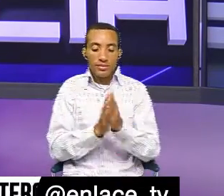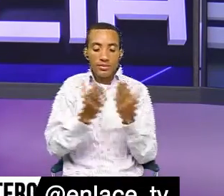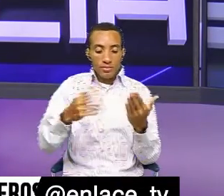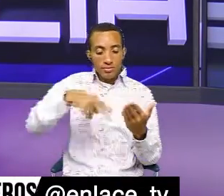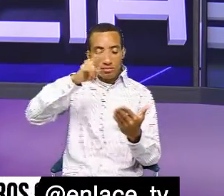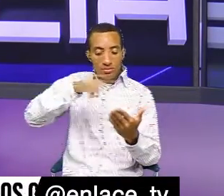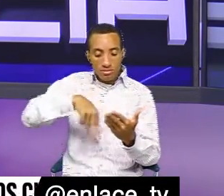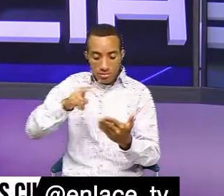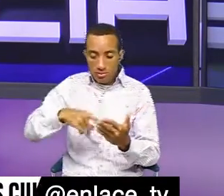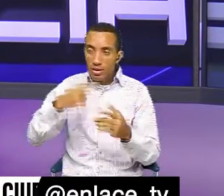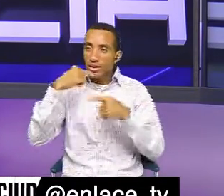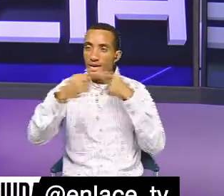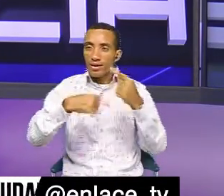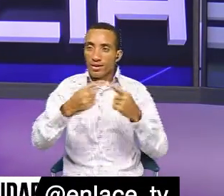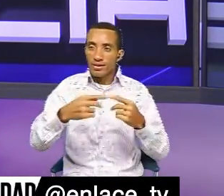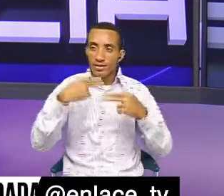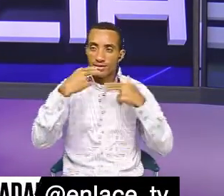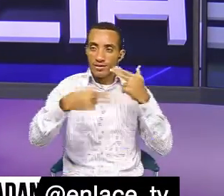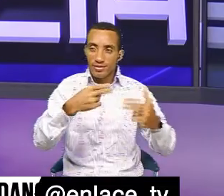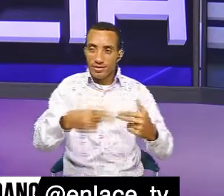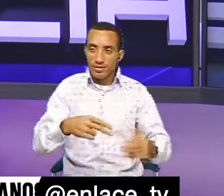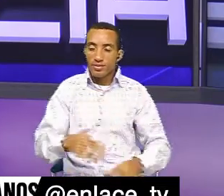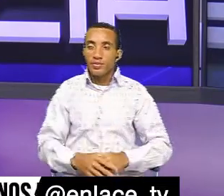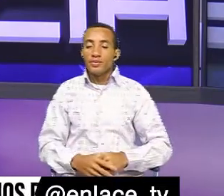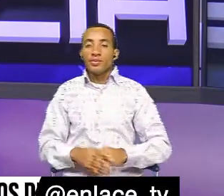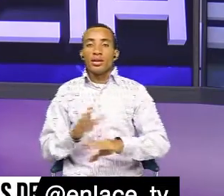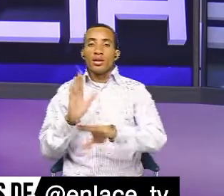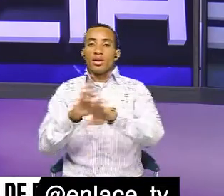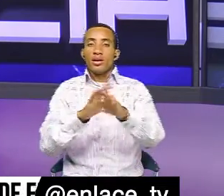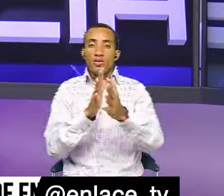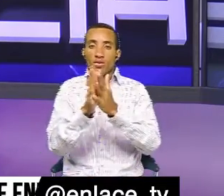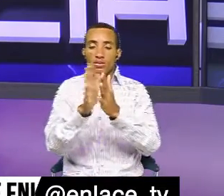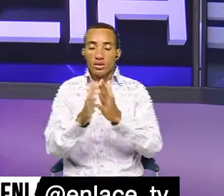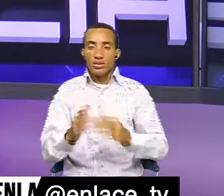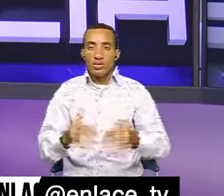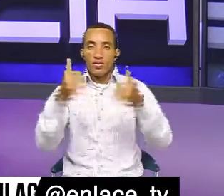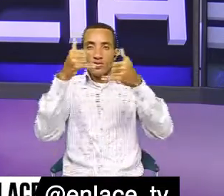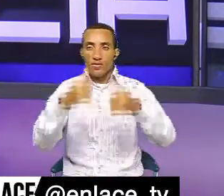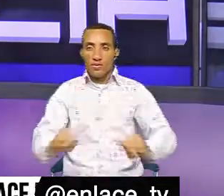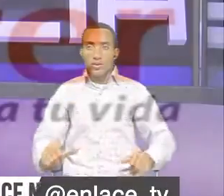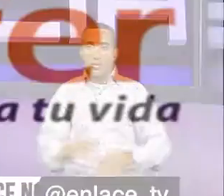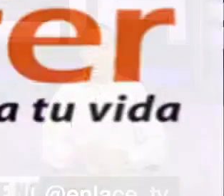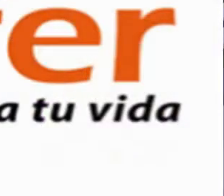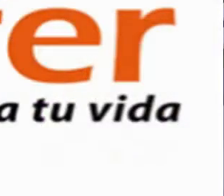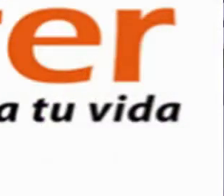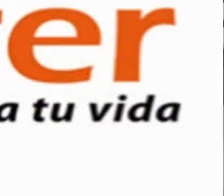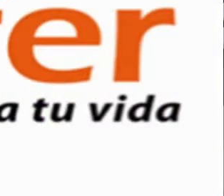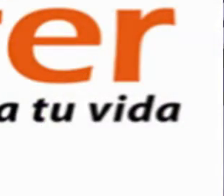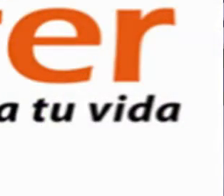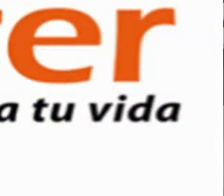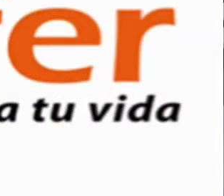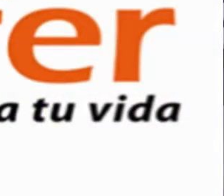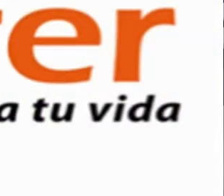estas historias maravillosas a través de la cuentería. Con esta información hemos llegado al final de esta emisión, pero antes de despedirnos,